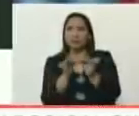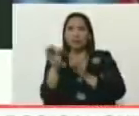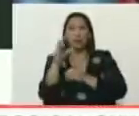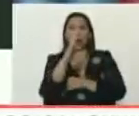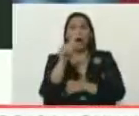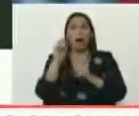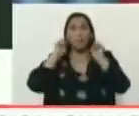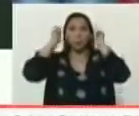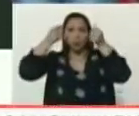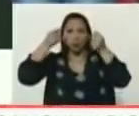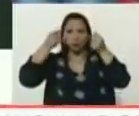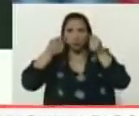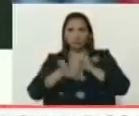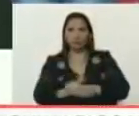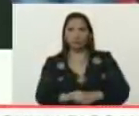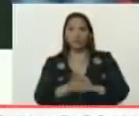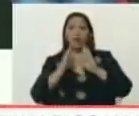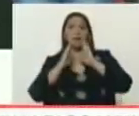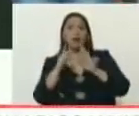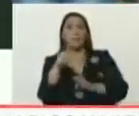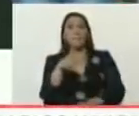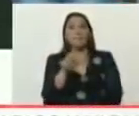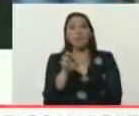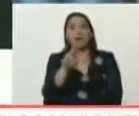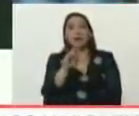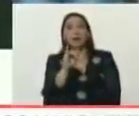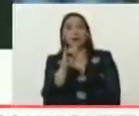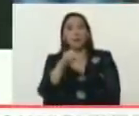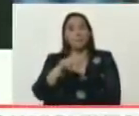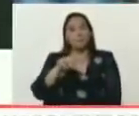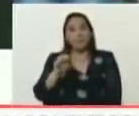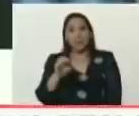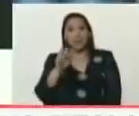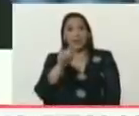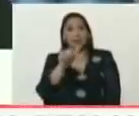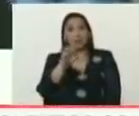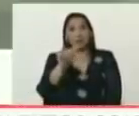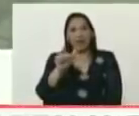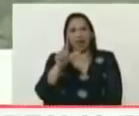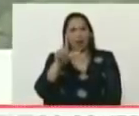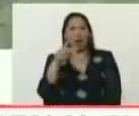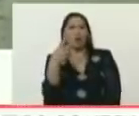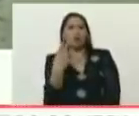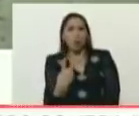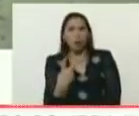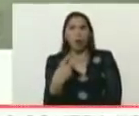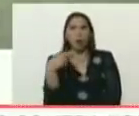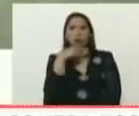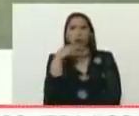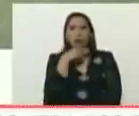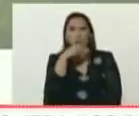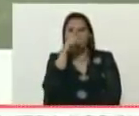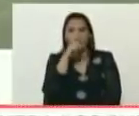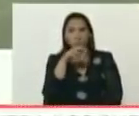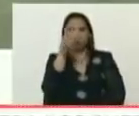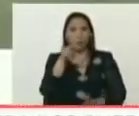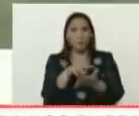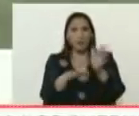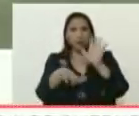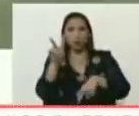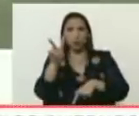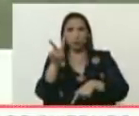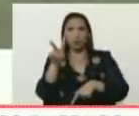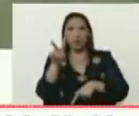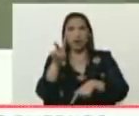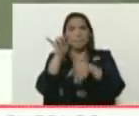avenida, la Perimetral, un 2 de octubre del año 2012,